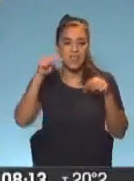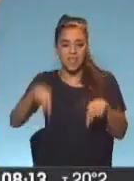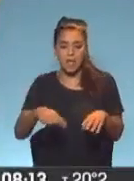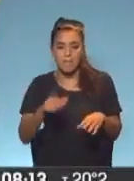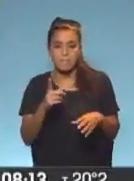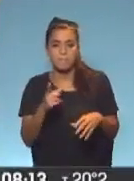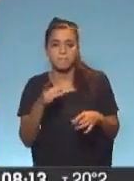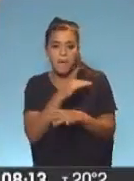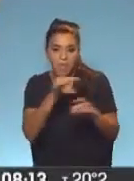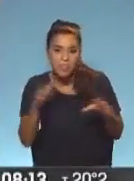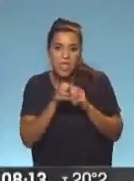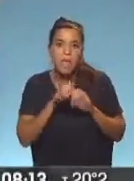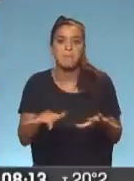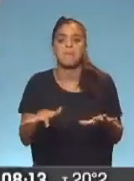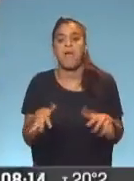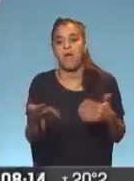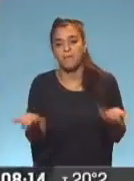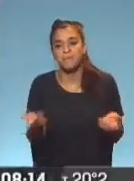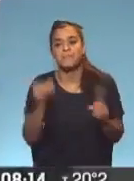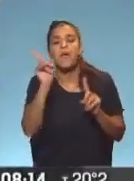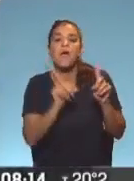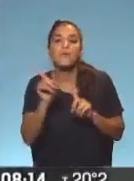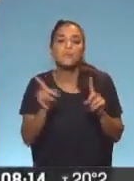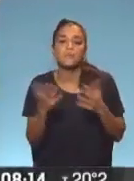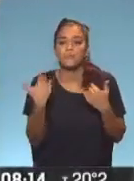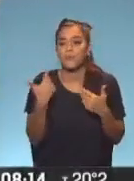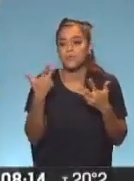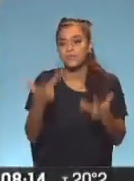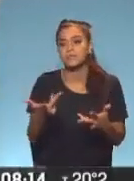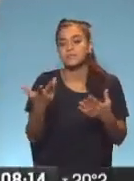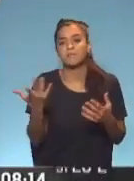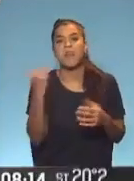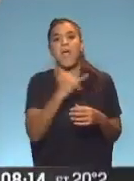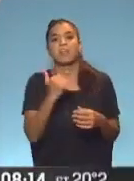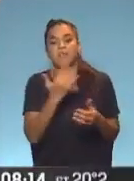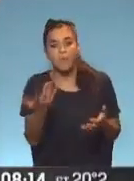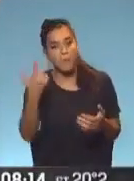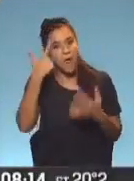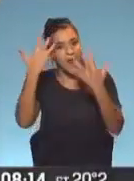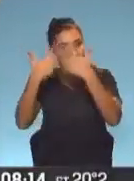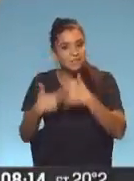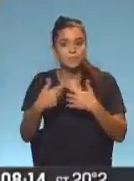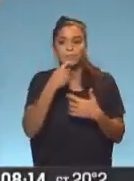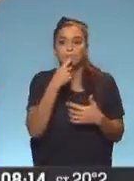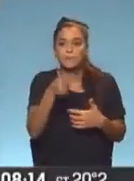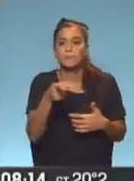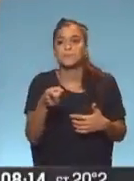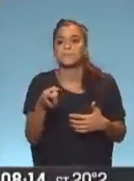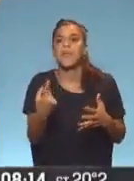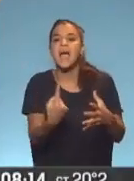que por lo pronto tiene, sí, digamos, algunos calificativos que podrían considerarse como negativos para analizarlo socialmente, como significa